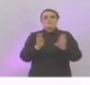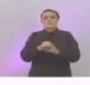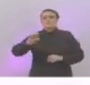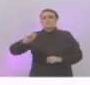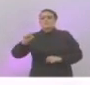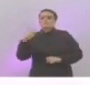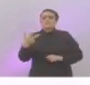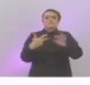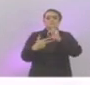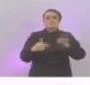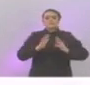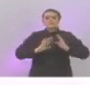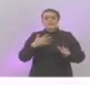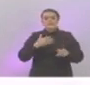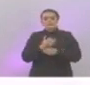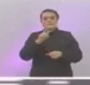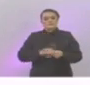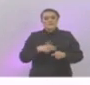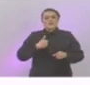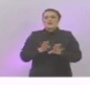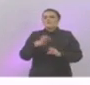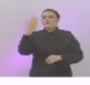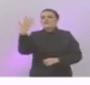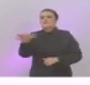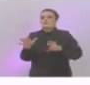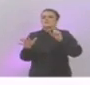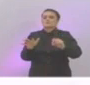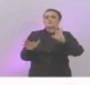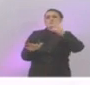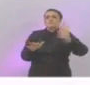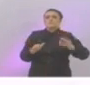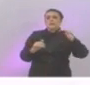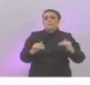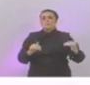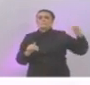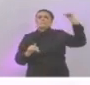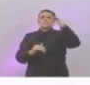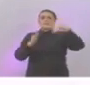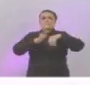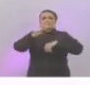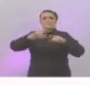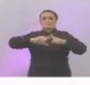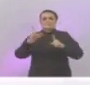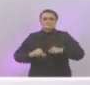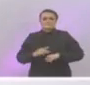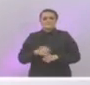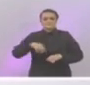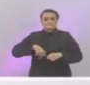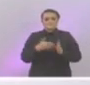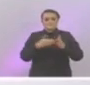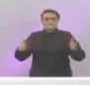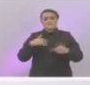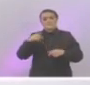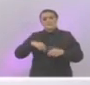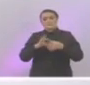68 plantas en funcionamiento en el estado, casi 10 puntos porcentuales por arriba de la media nacional. En este rubro,